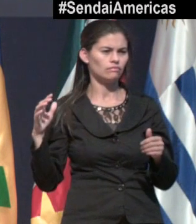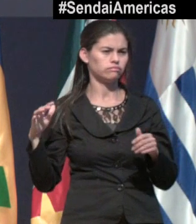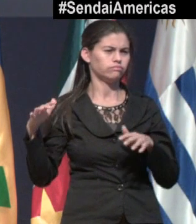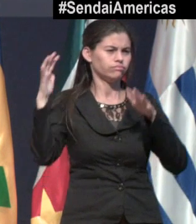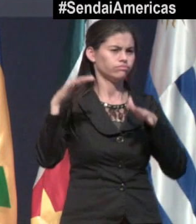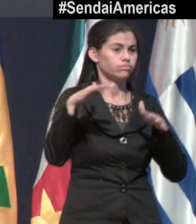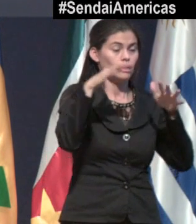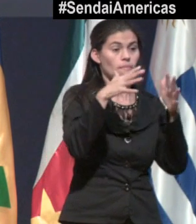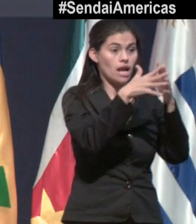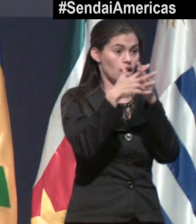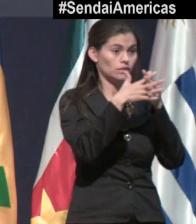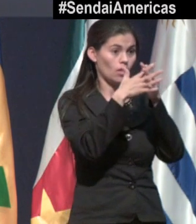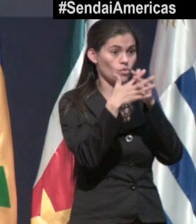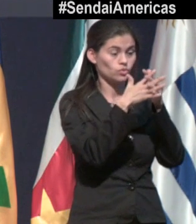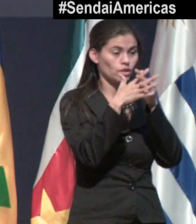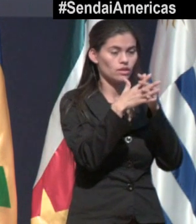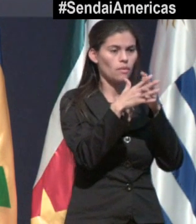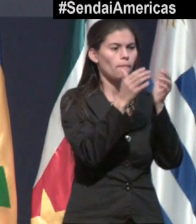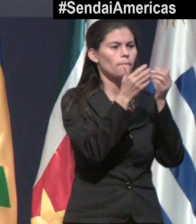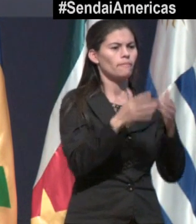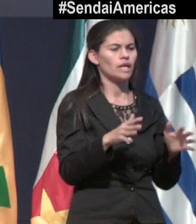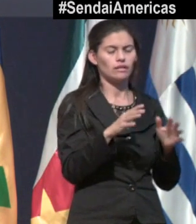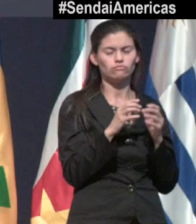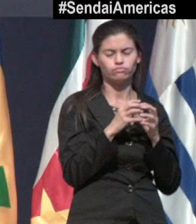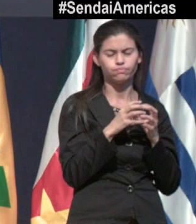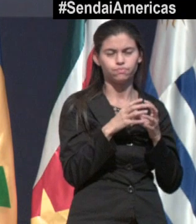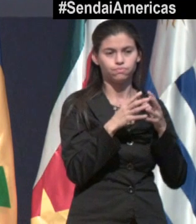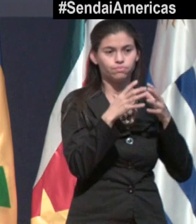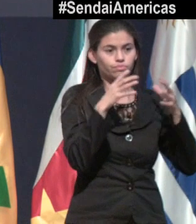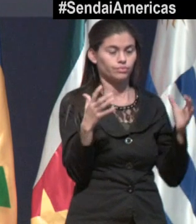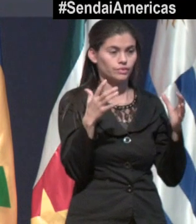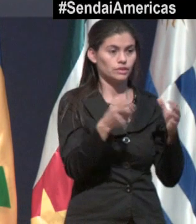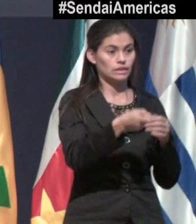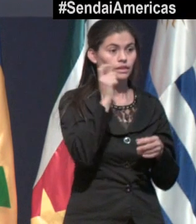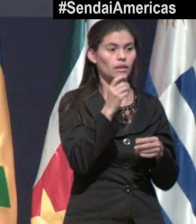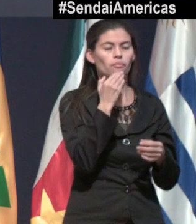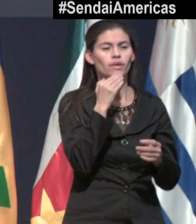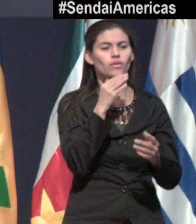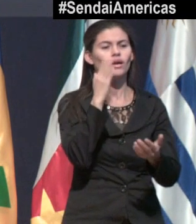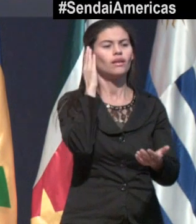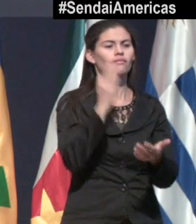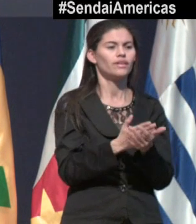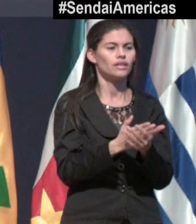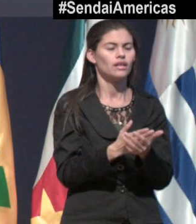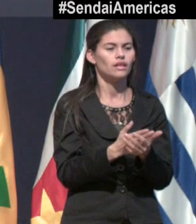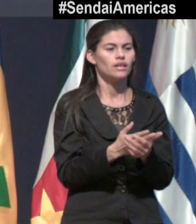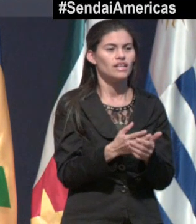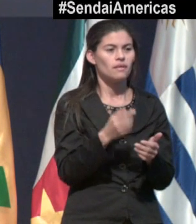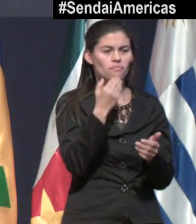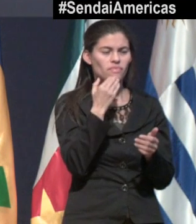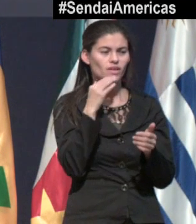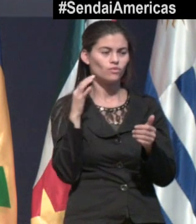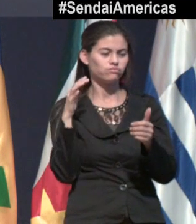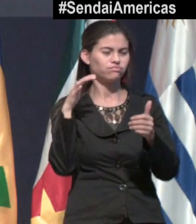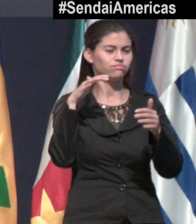afecta a Estados Unidos, las pérdidas son enormes, pero al final de las cuentas afecta una parte muy